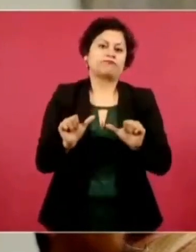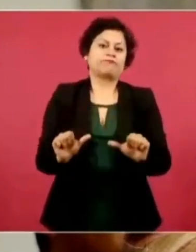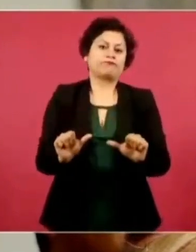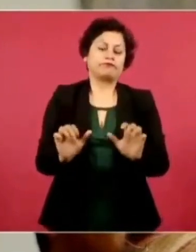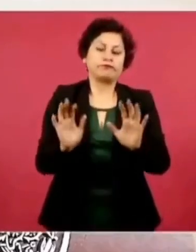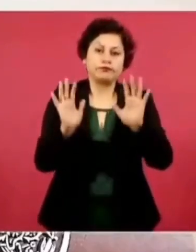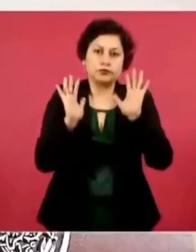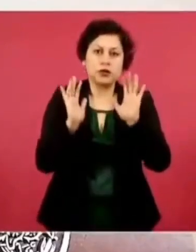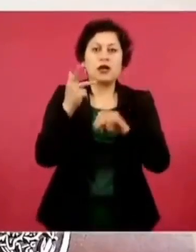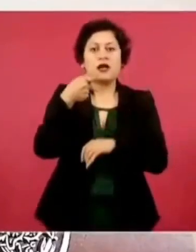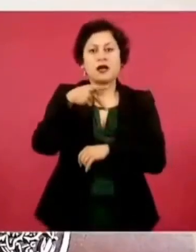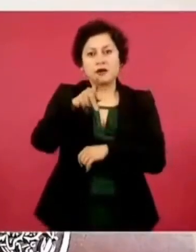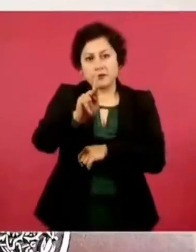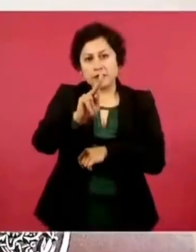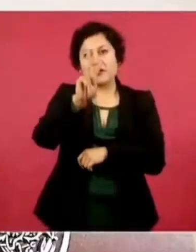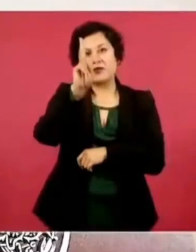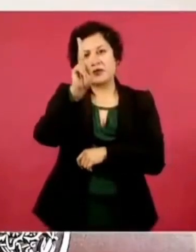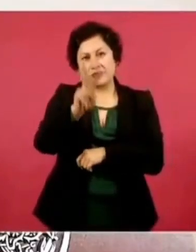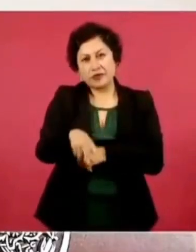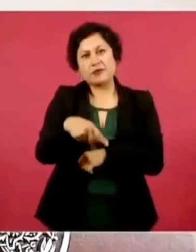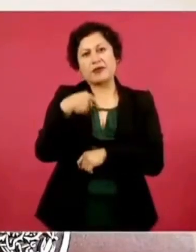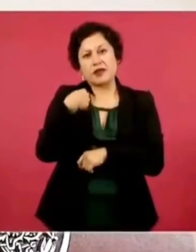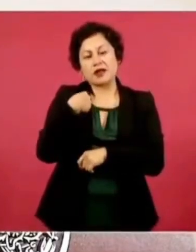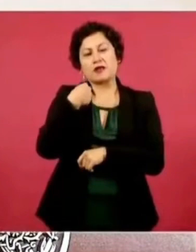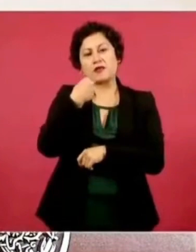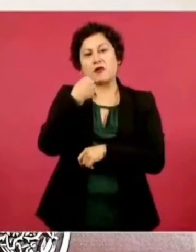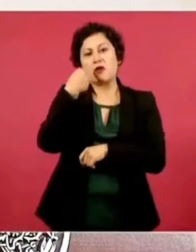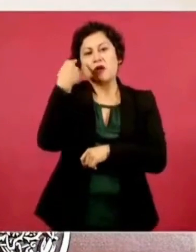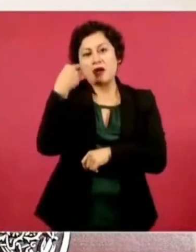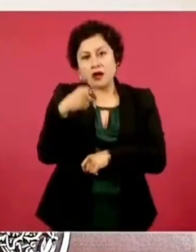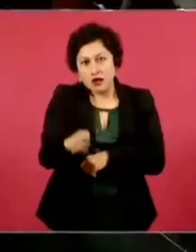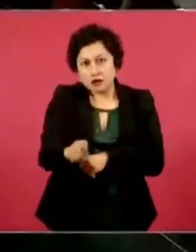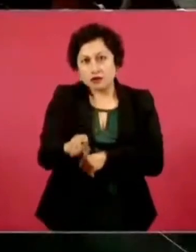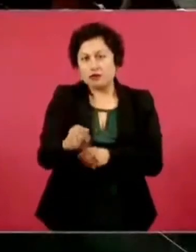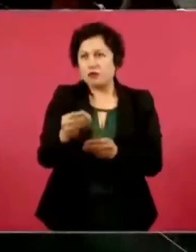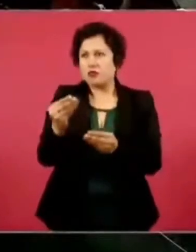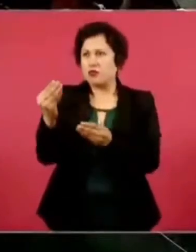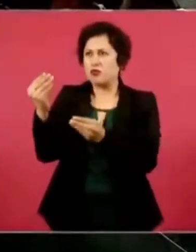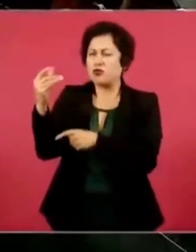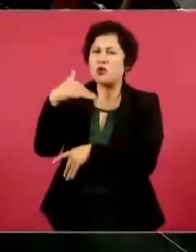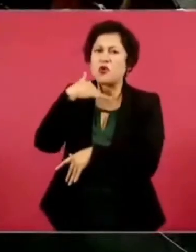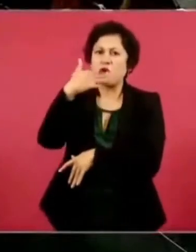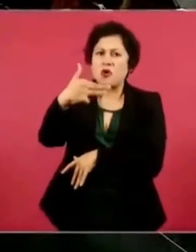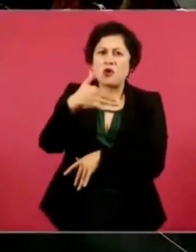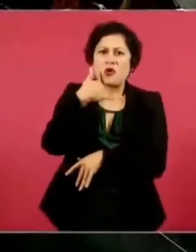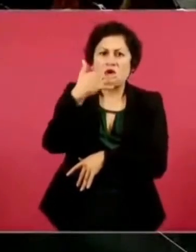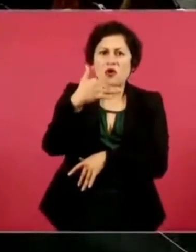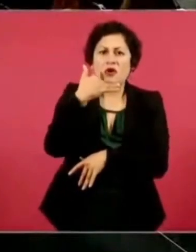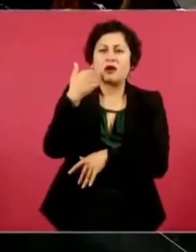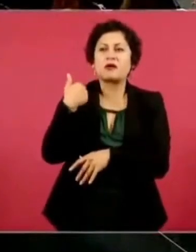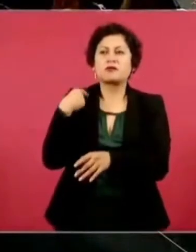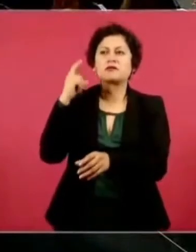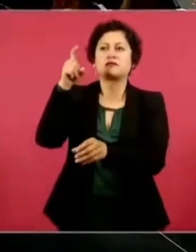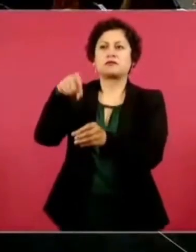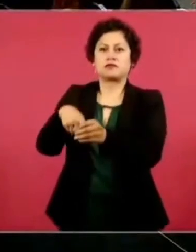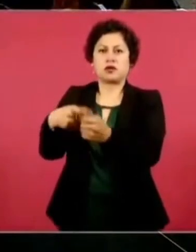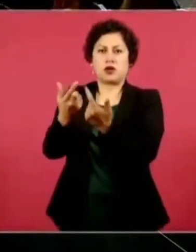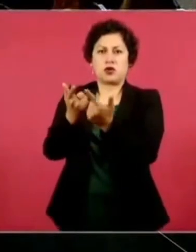pero me enfrenté a una serie de corrupciones por parte del Mecanismo de Protección a Periodistas, Activistas y Defensores de Derechos